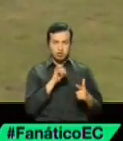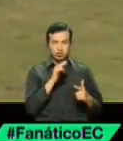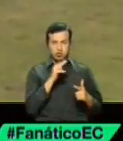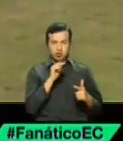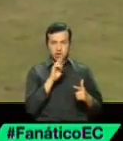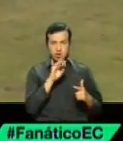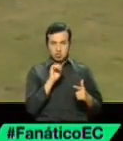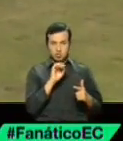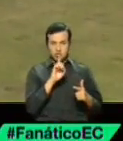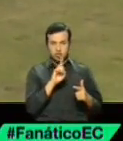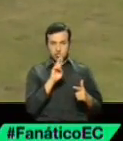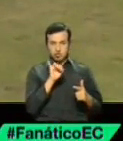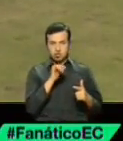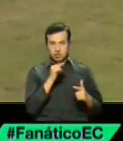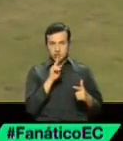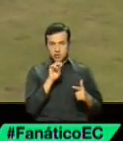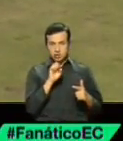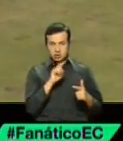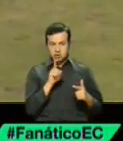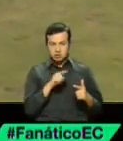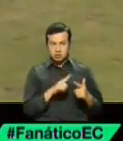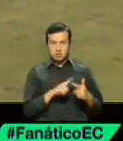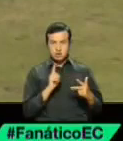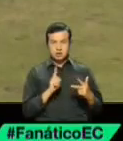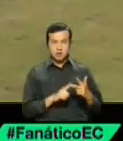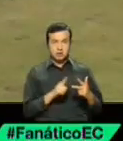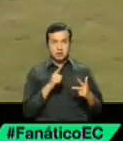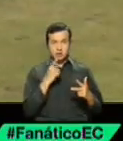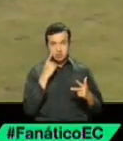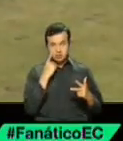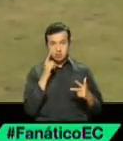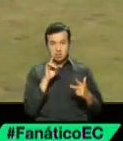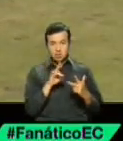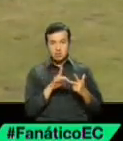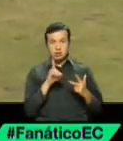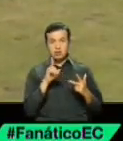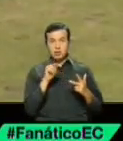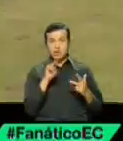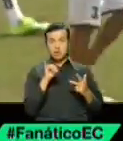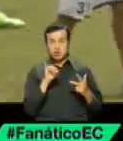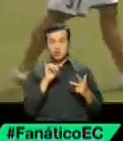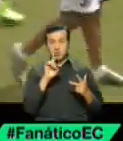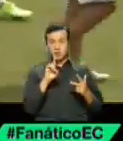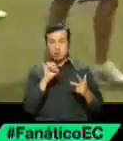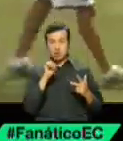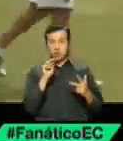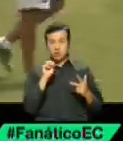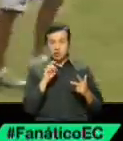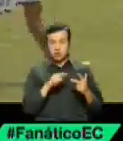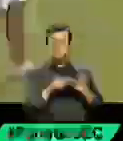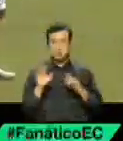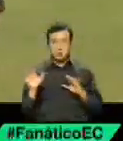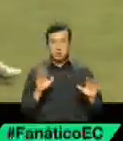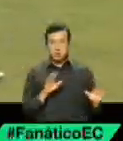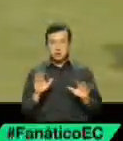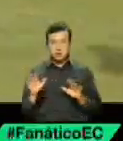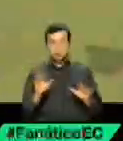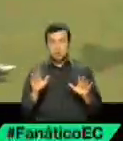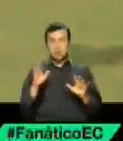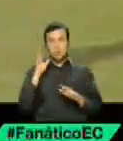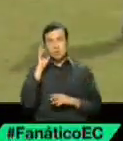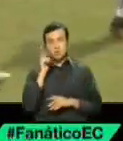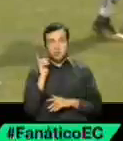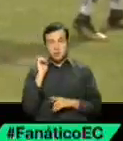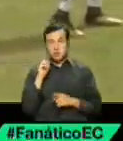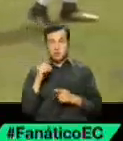Jairo Rodríguez y también se va del plantel Darío Lajones, el portero del Deportivo